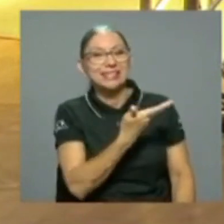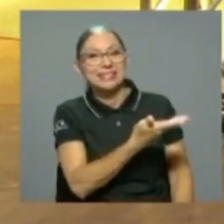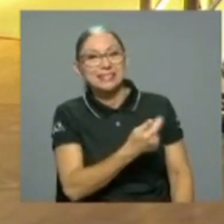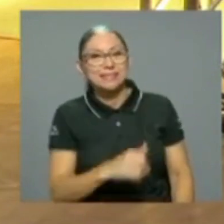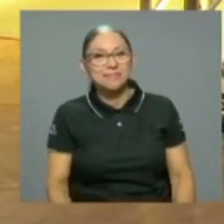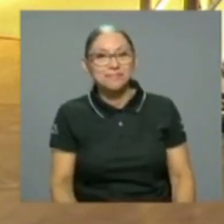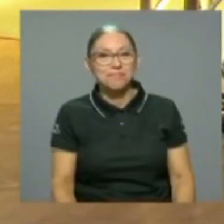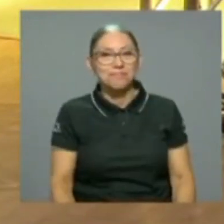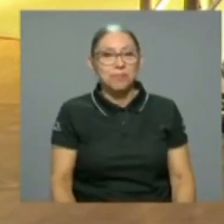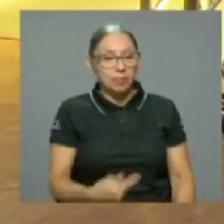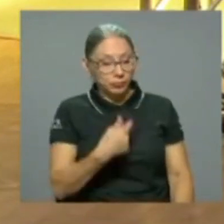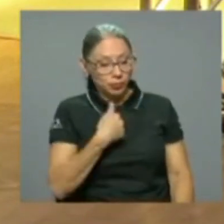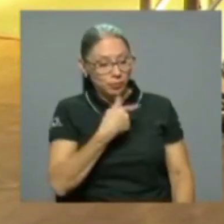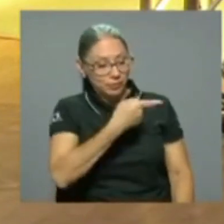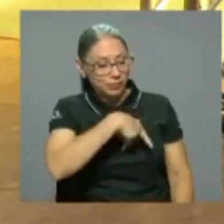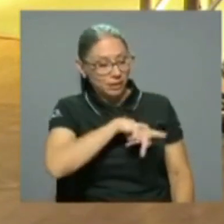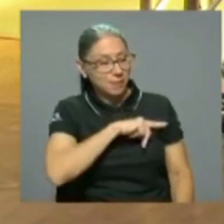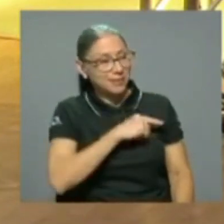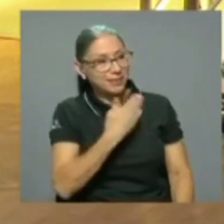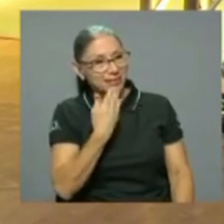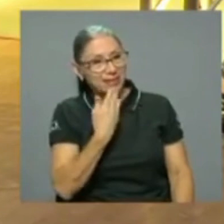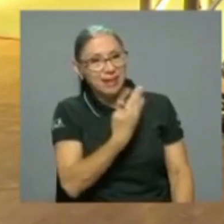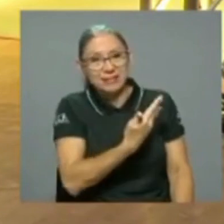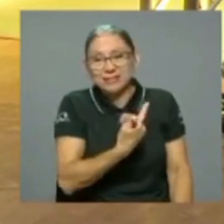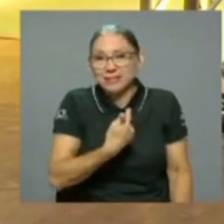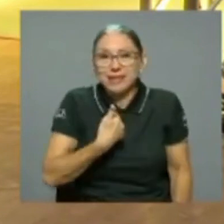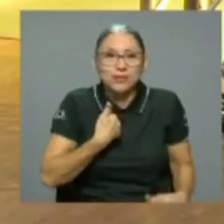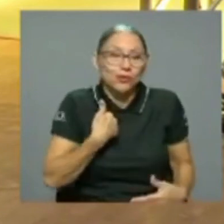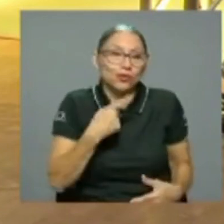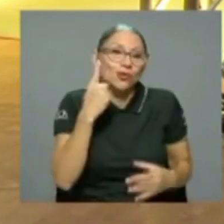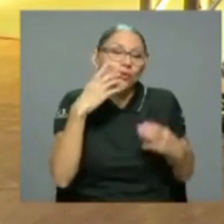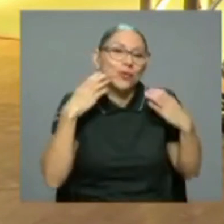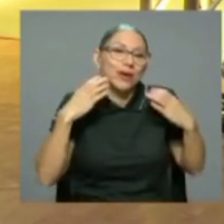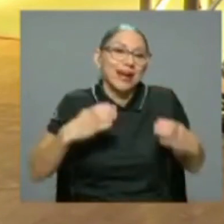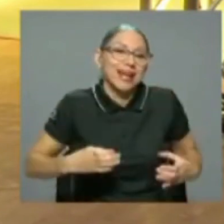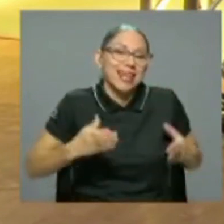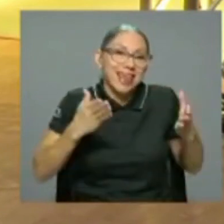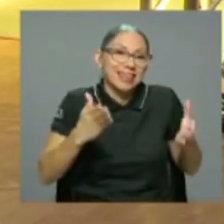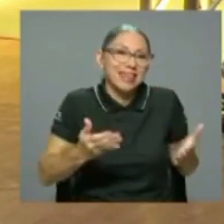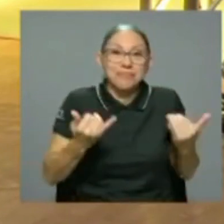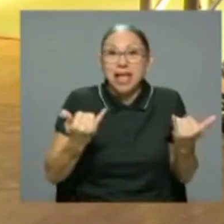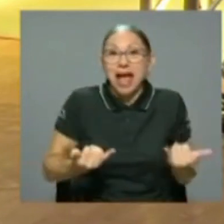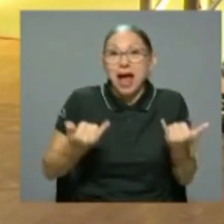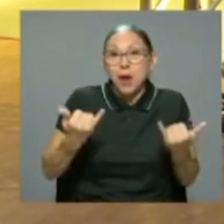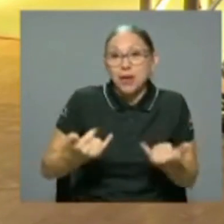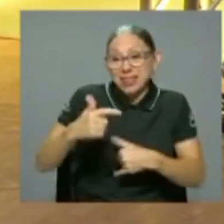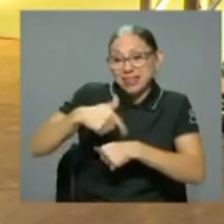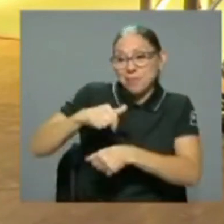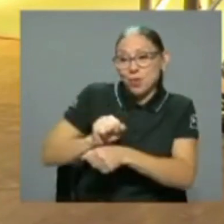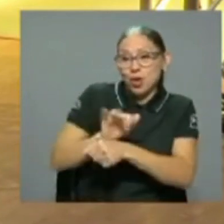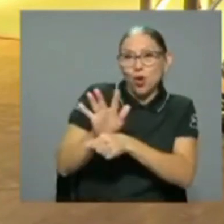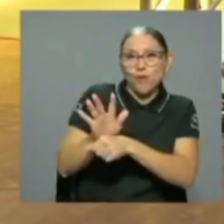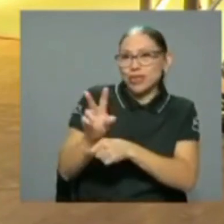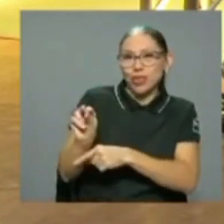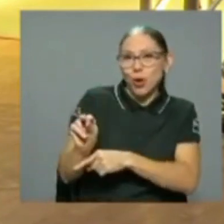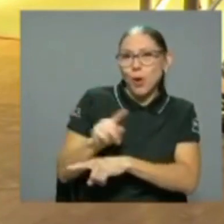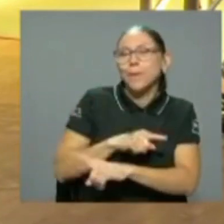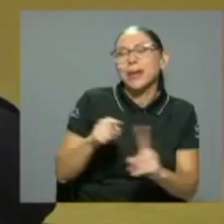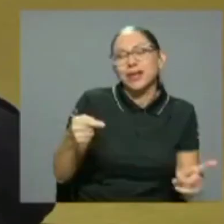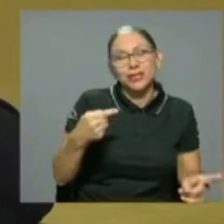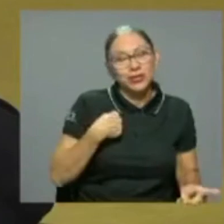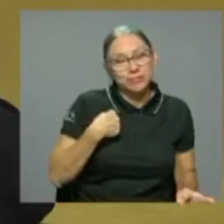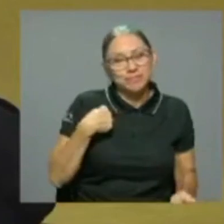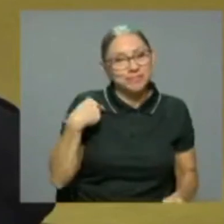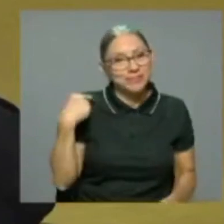a nombre mío, que soy un cliente, ahora durante el COVID no, pero soy un